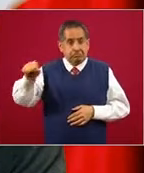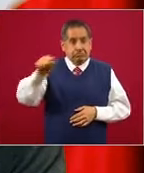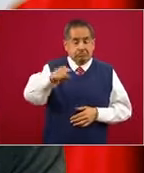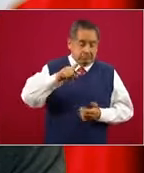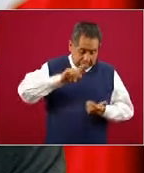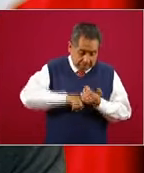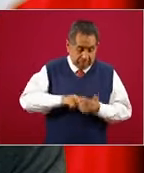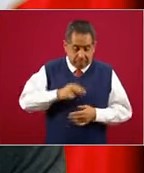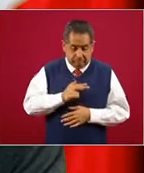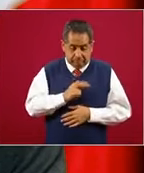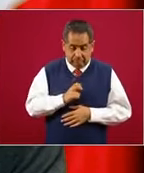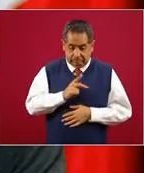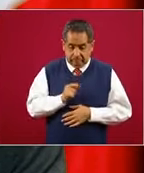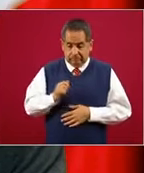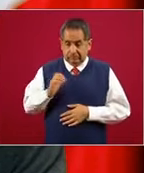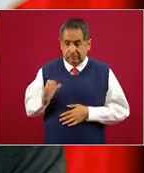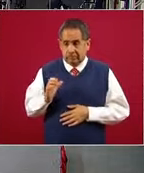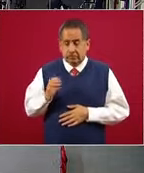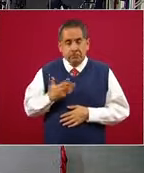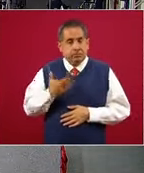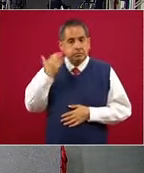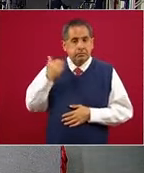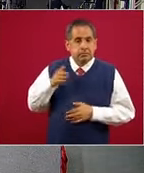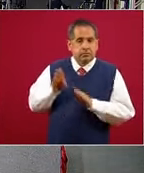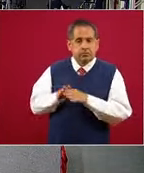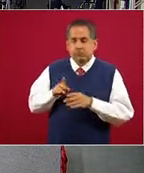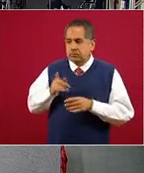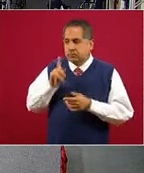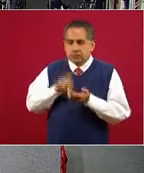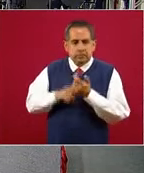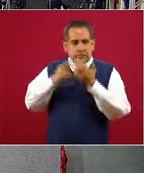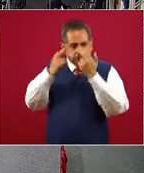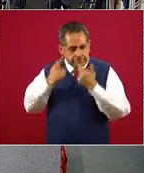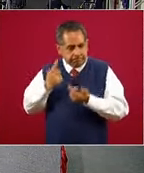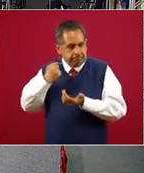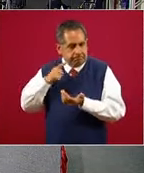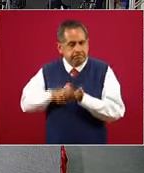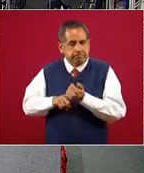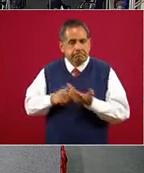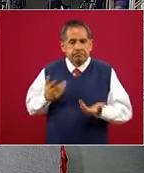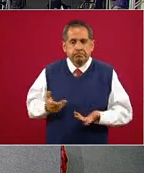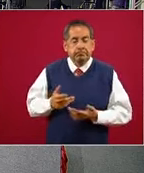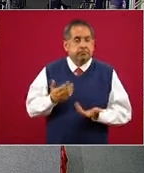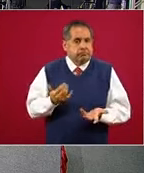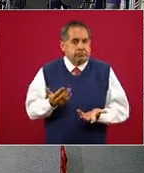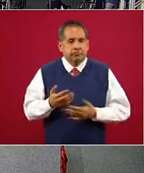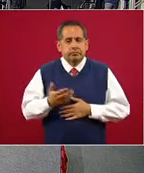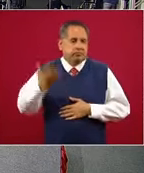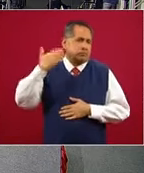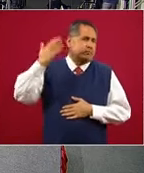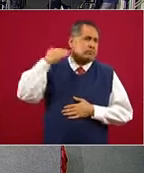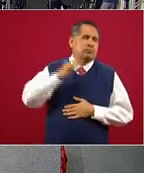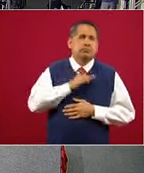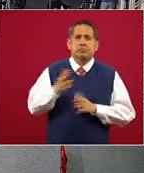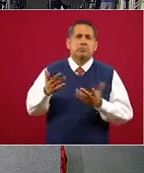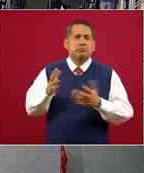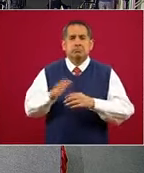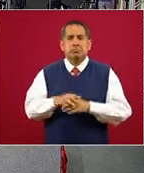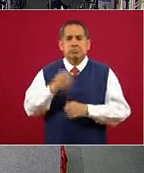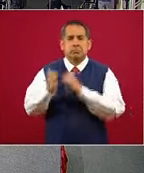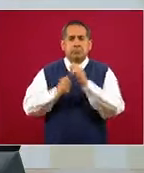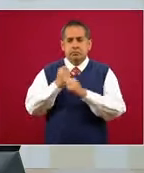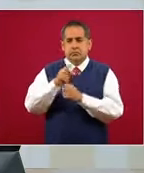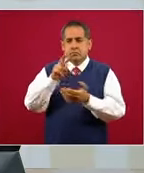viviendo con hepatitis C crónica en México, y antiguamente, hasta antes